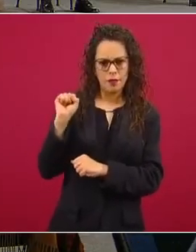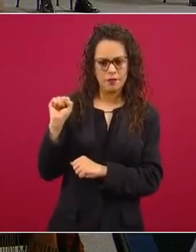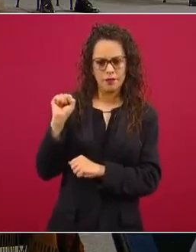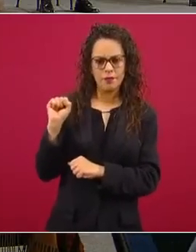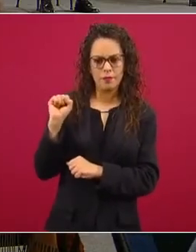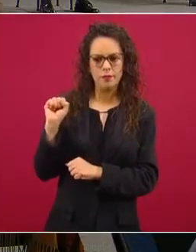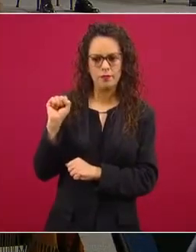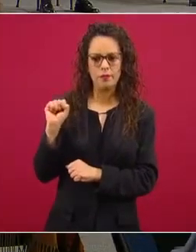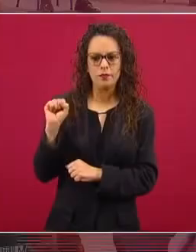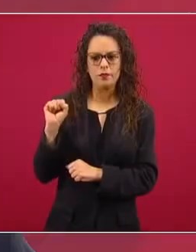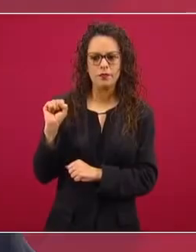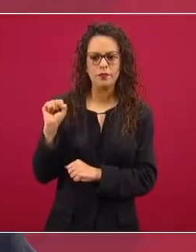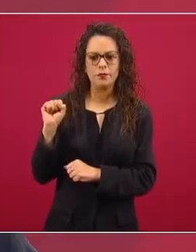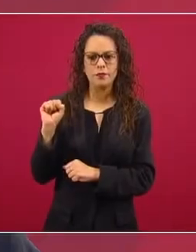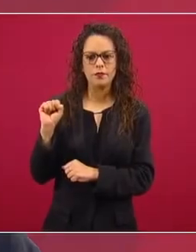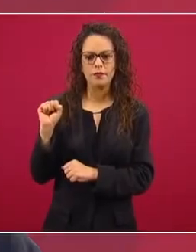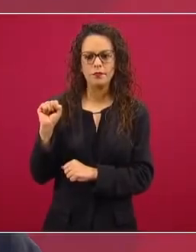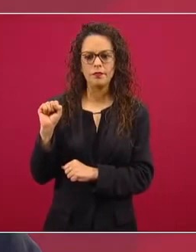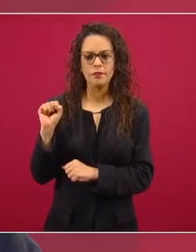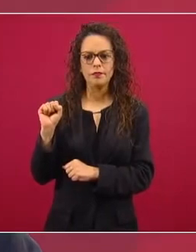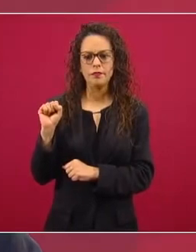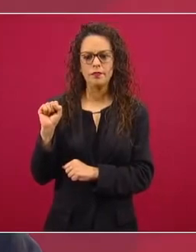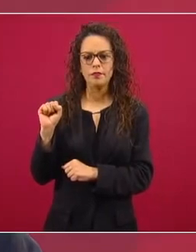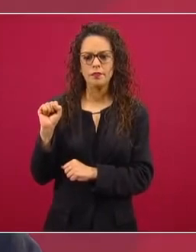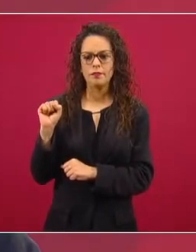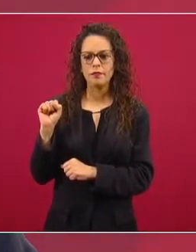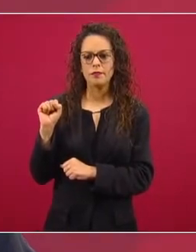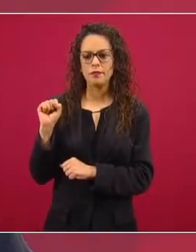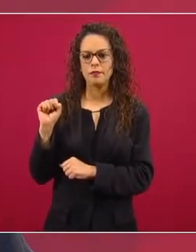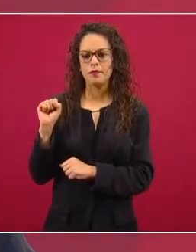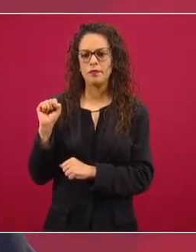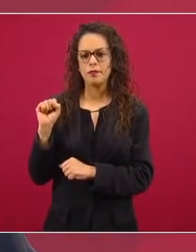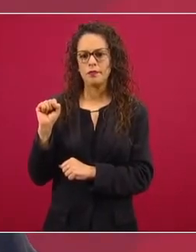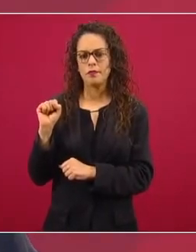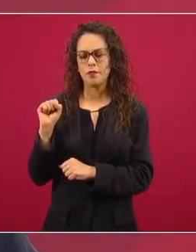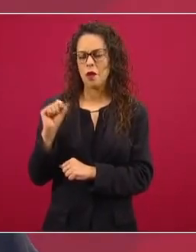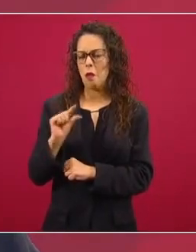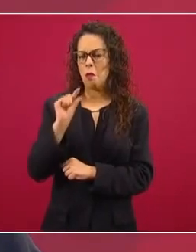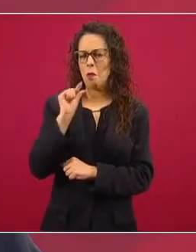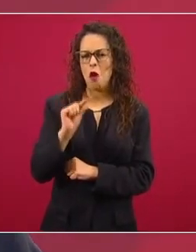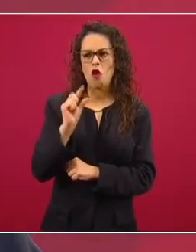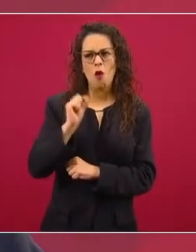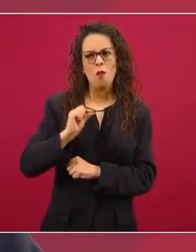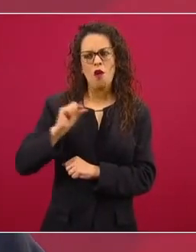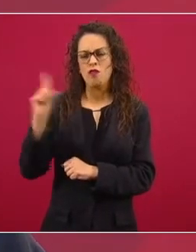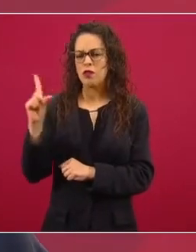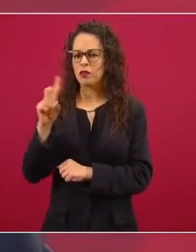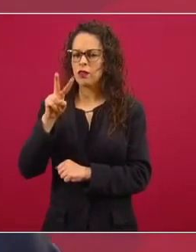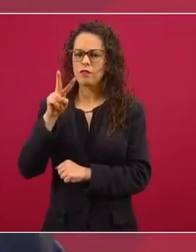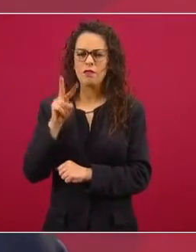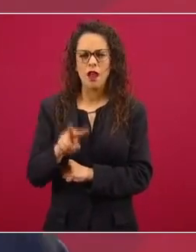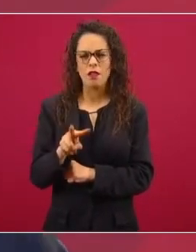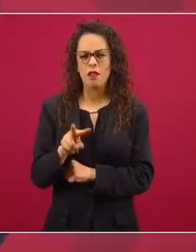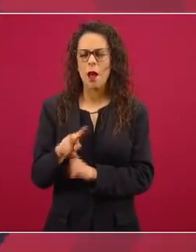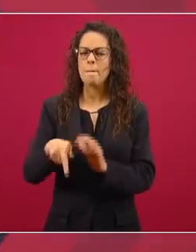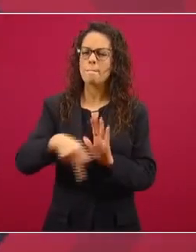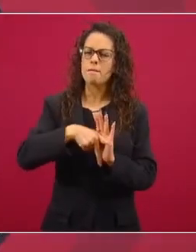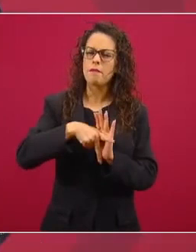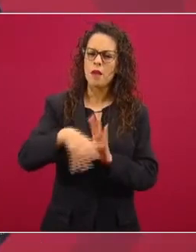de muy mala fe y con muy poco profesionalismo, en el